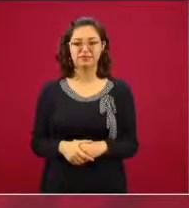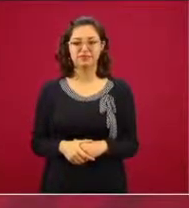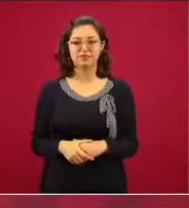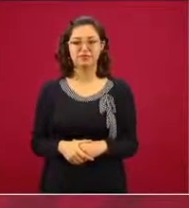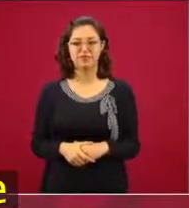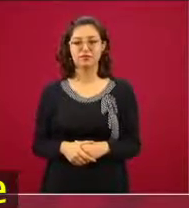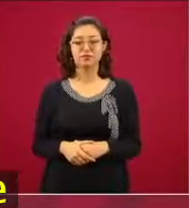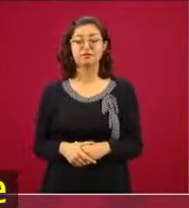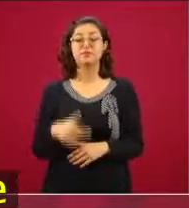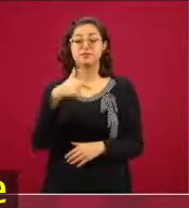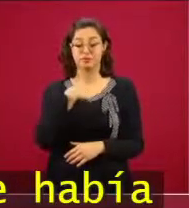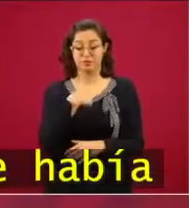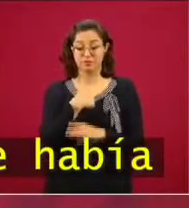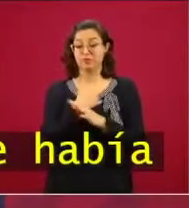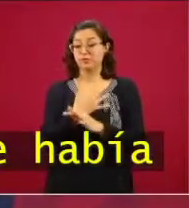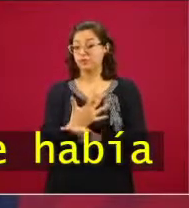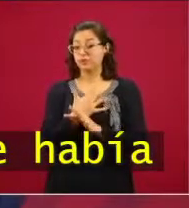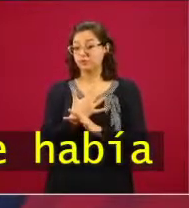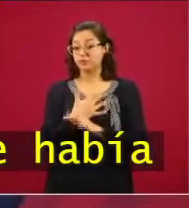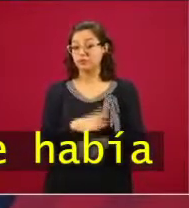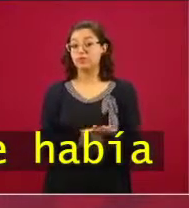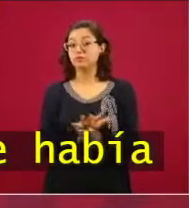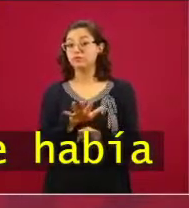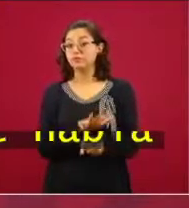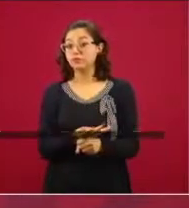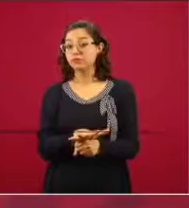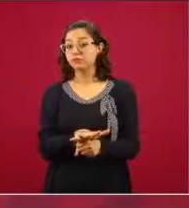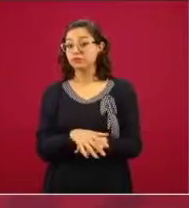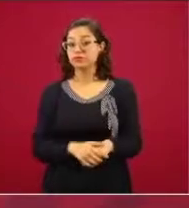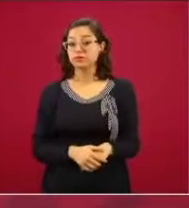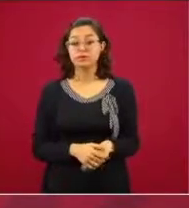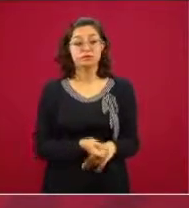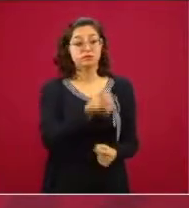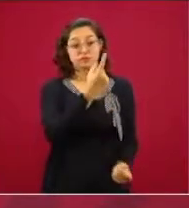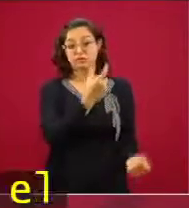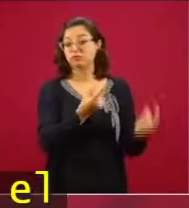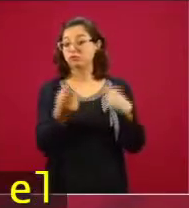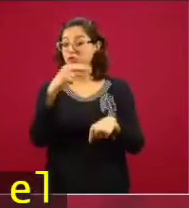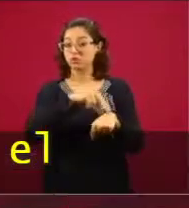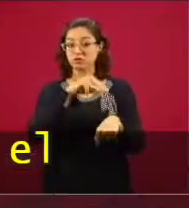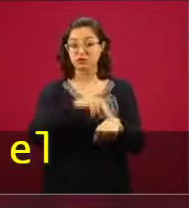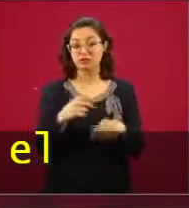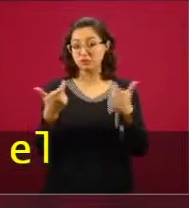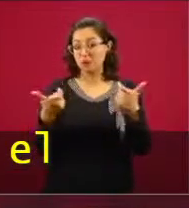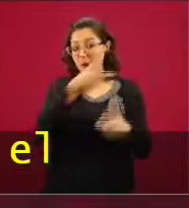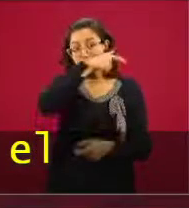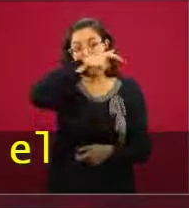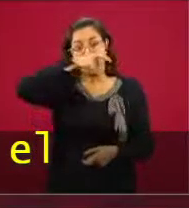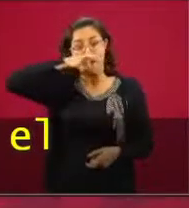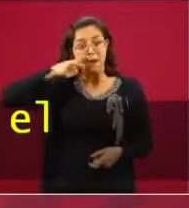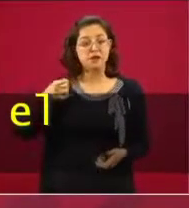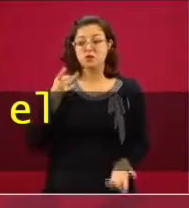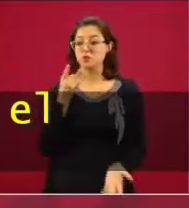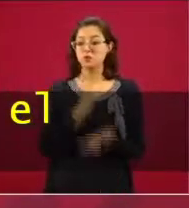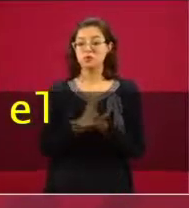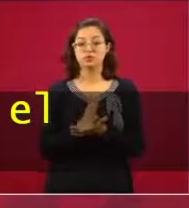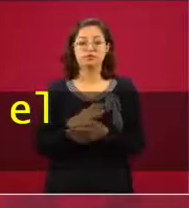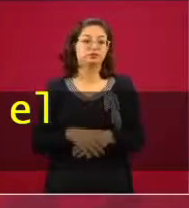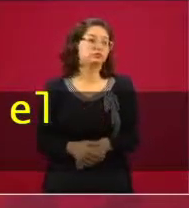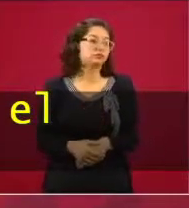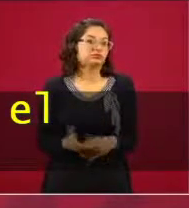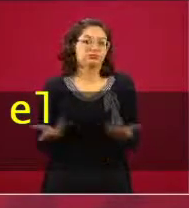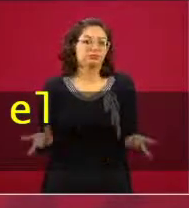Entonces, lo que dije fue que había médicos que solo les interesaba eso, el dinero, como